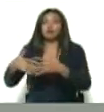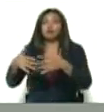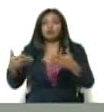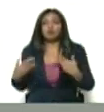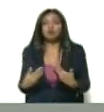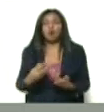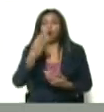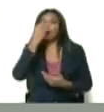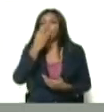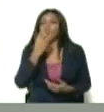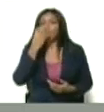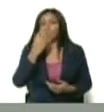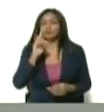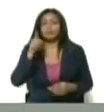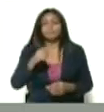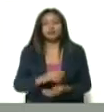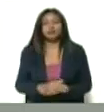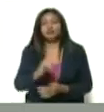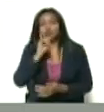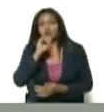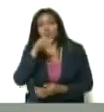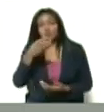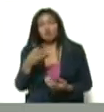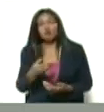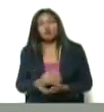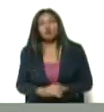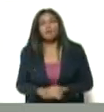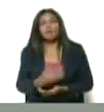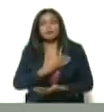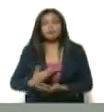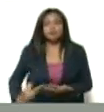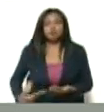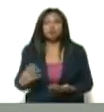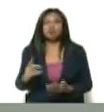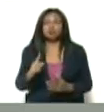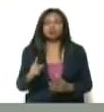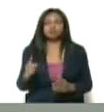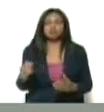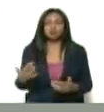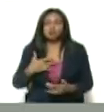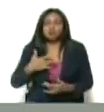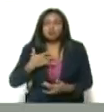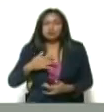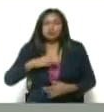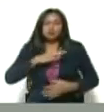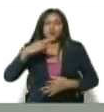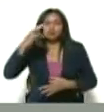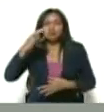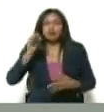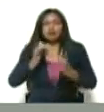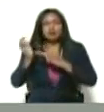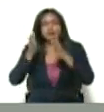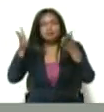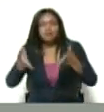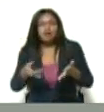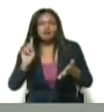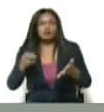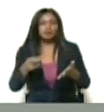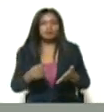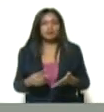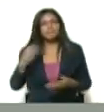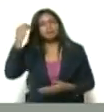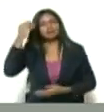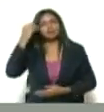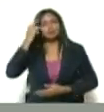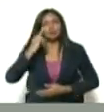presidente, hizo un anuncio muy importante. Yo sé que ha asistido por ese espíritu cristiano, también ha asistido por el pensamiento